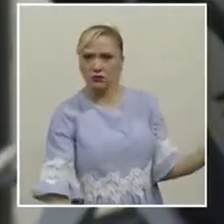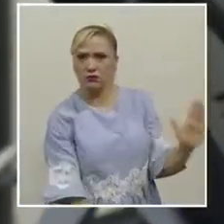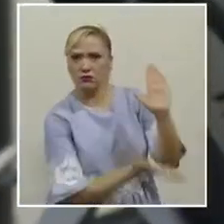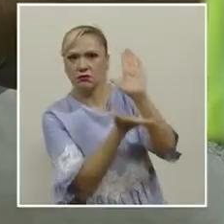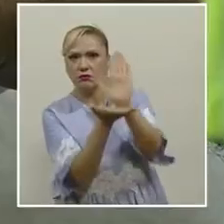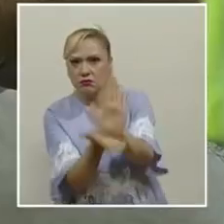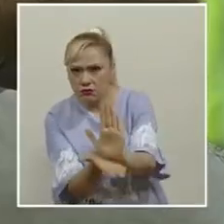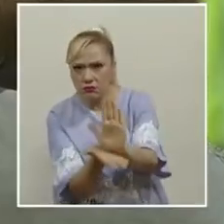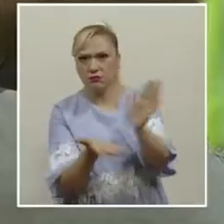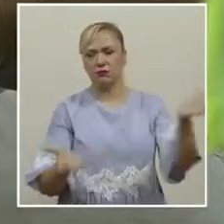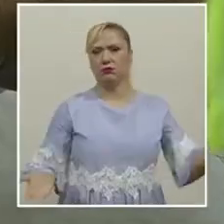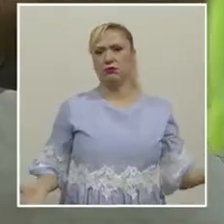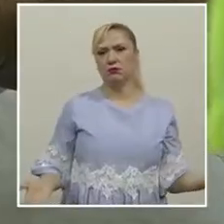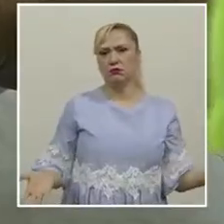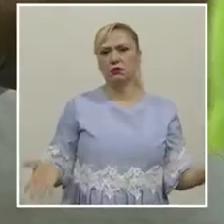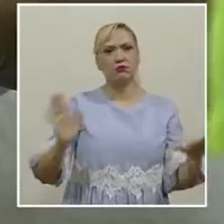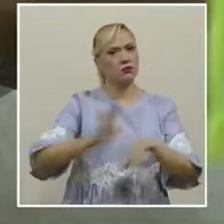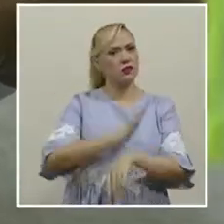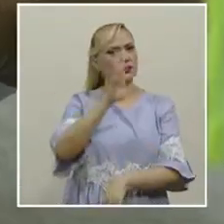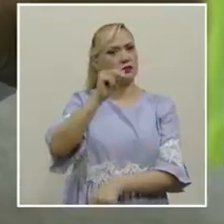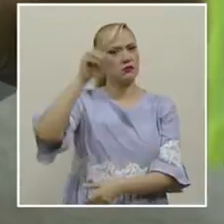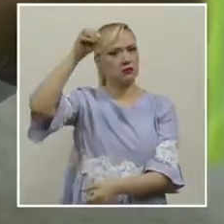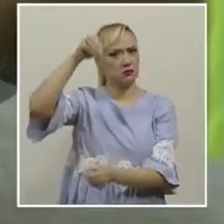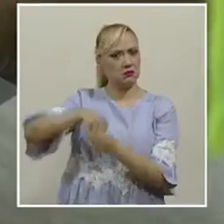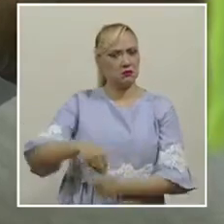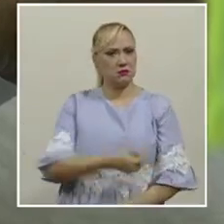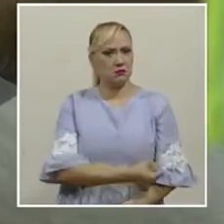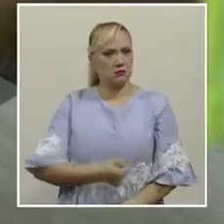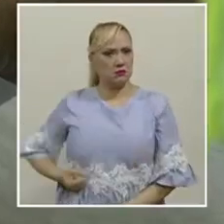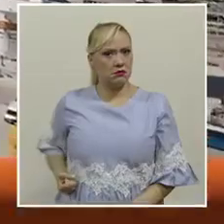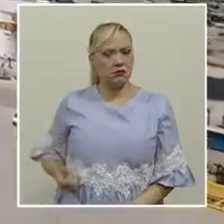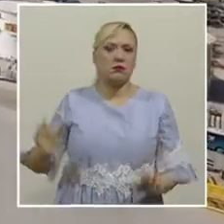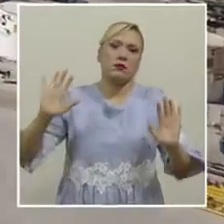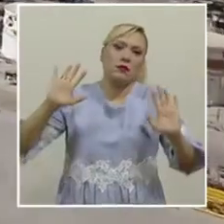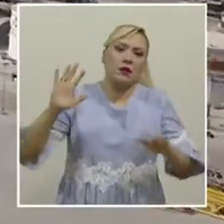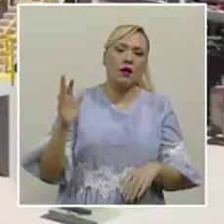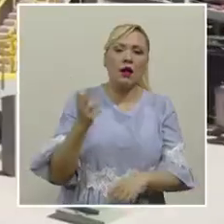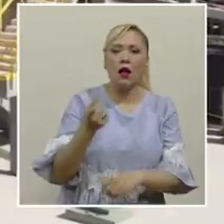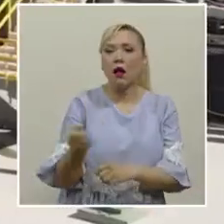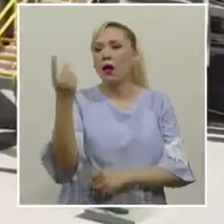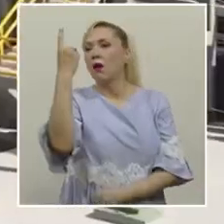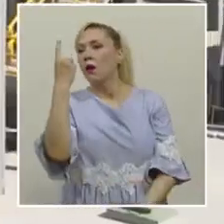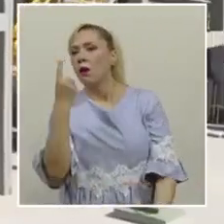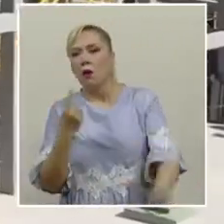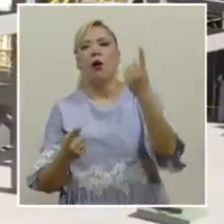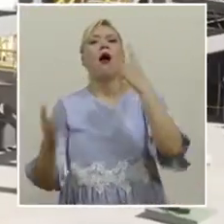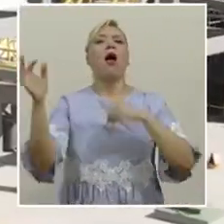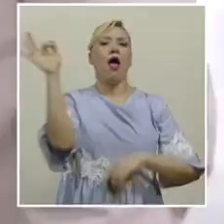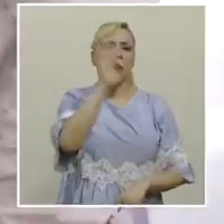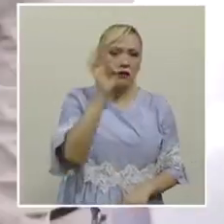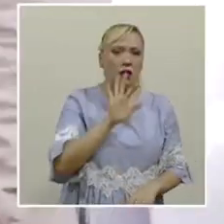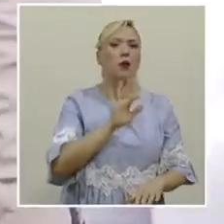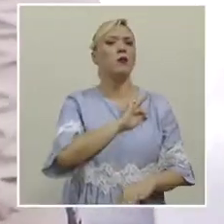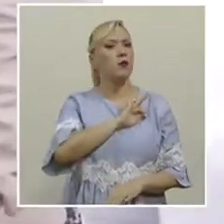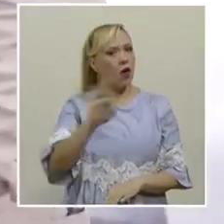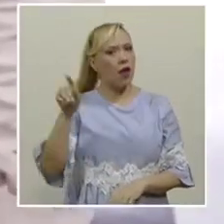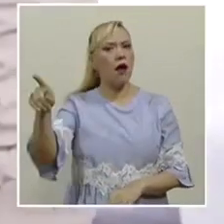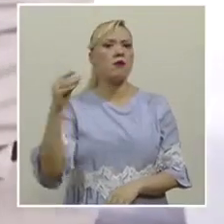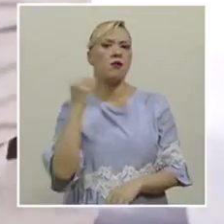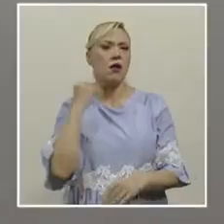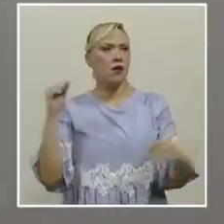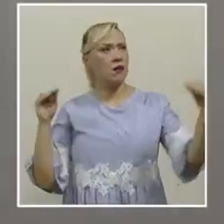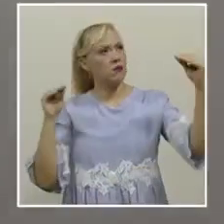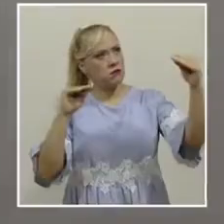y desnaturalizaba el carácter excepcional del recurso de revisión que puede promover la Consejería Jurídica